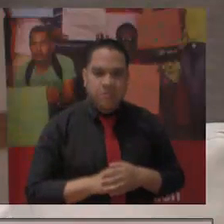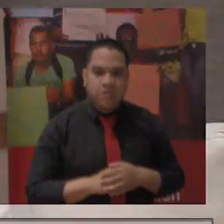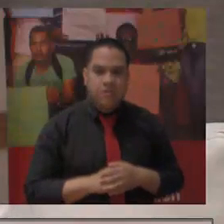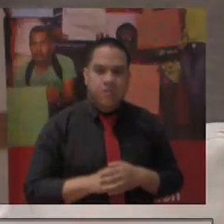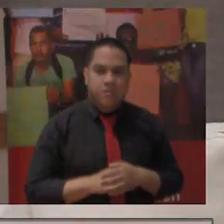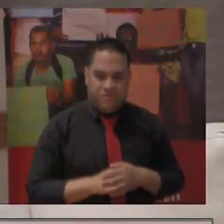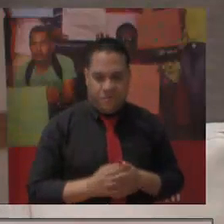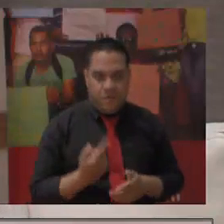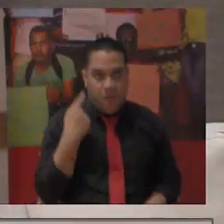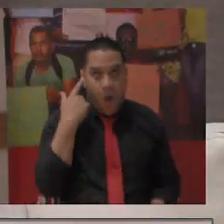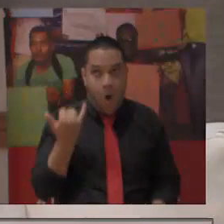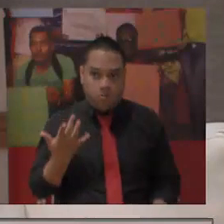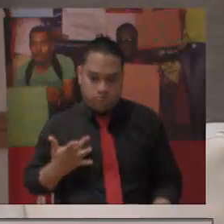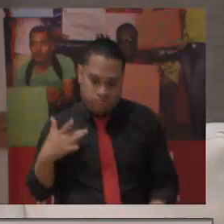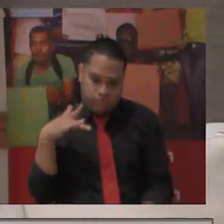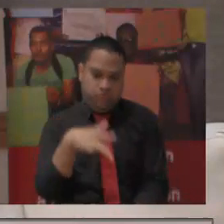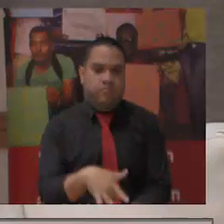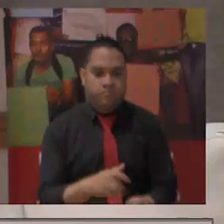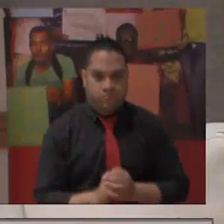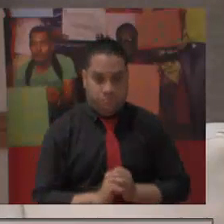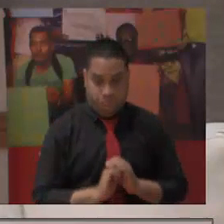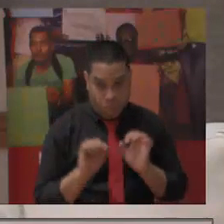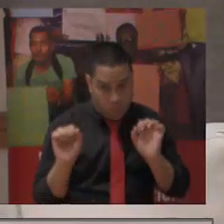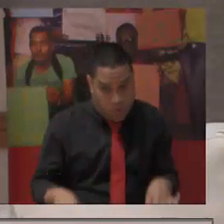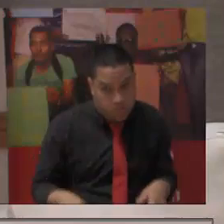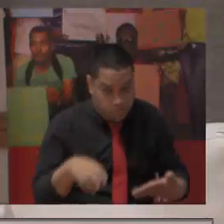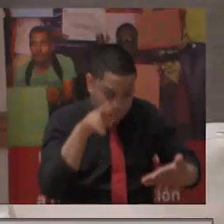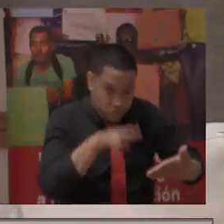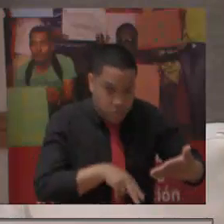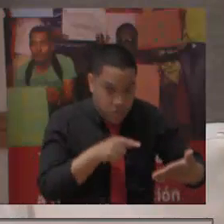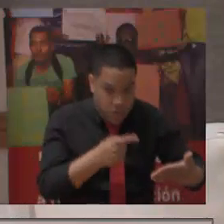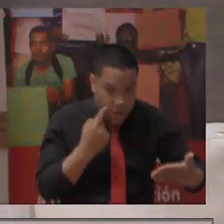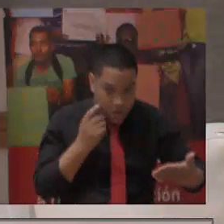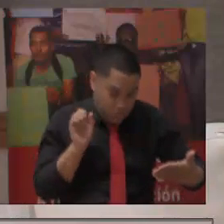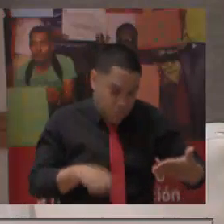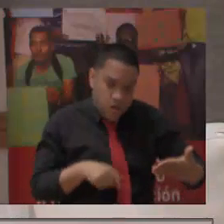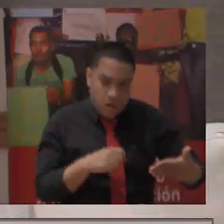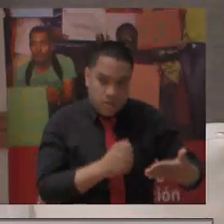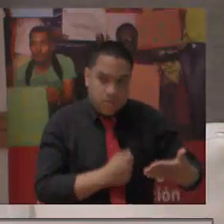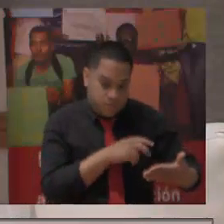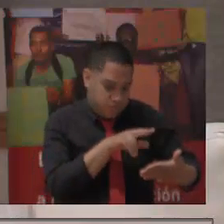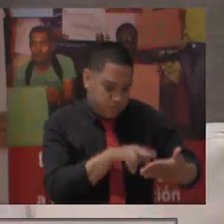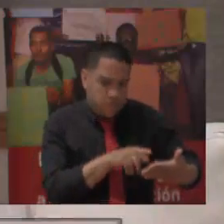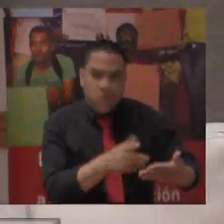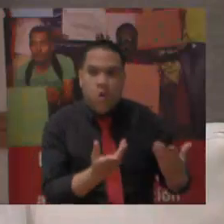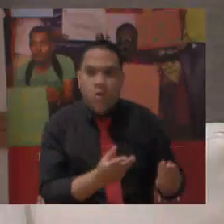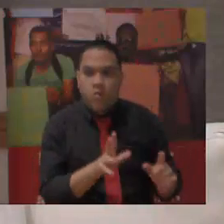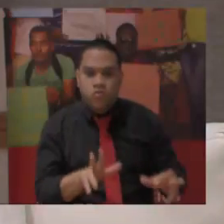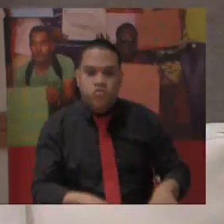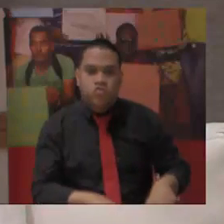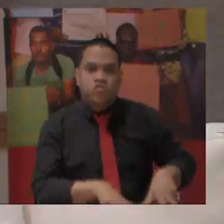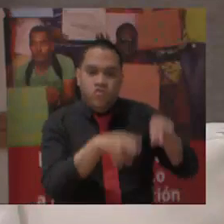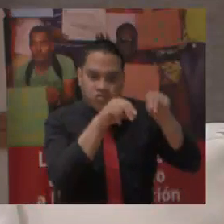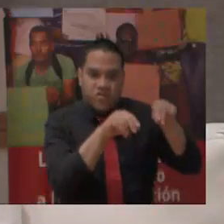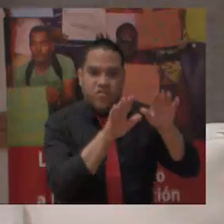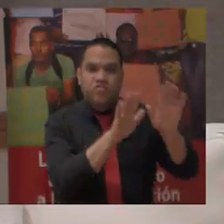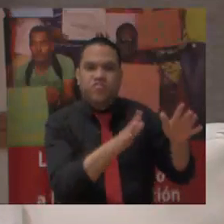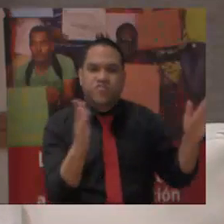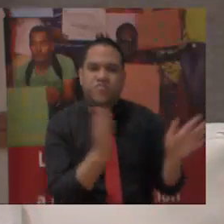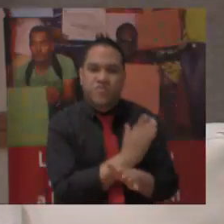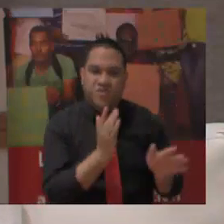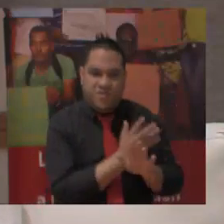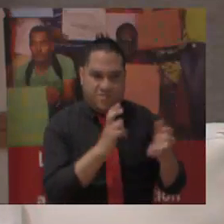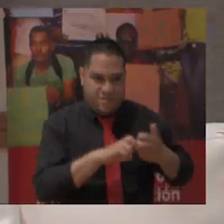en esta visita, si me permiten leer, miren cómo estamos viendo nosotros de verdad como sociedad esa